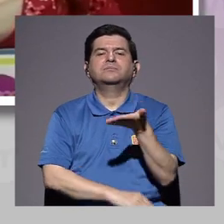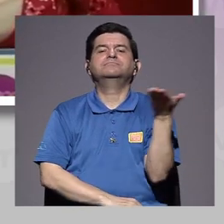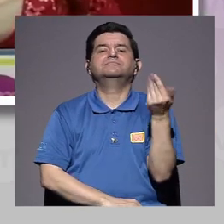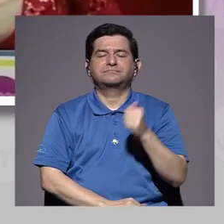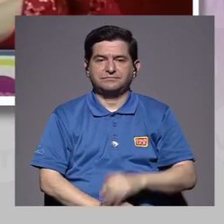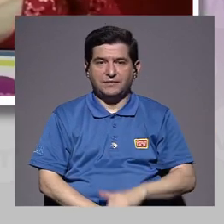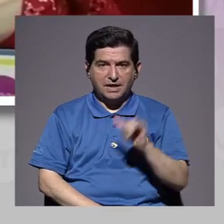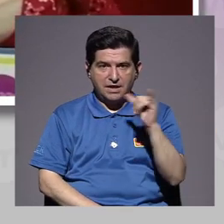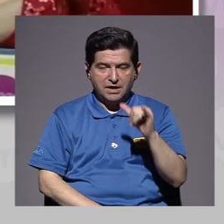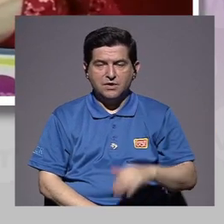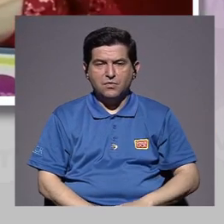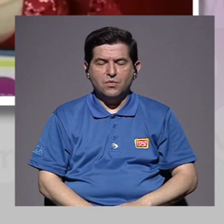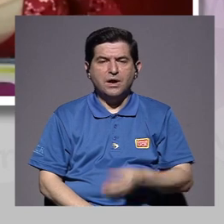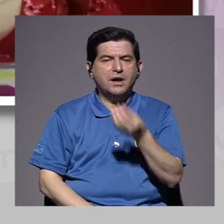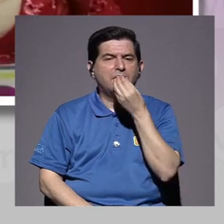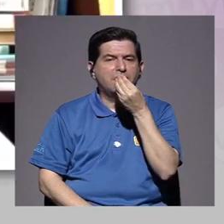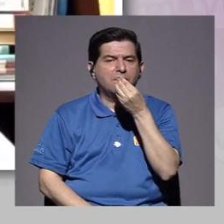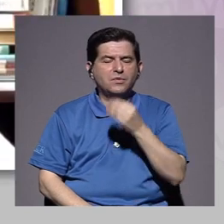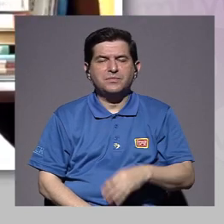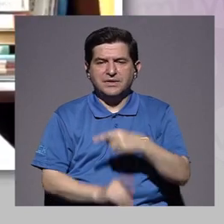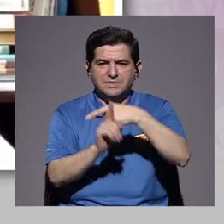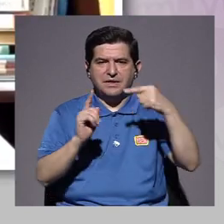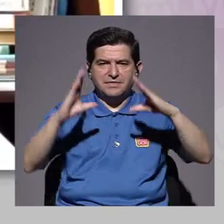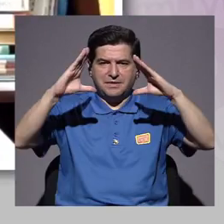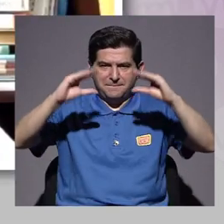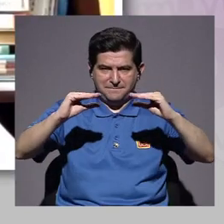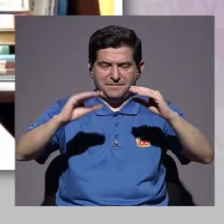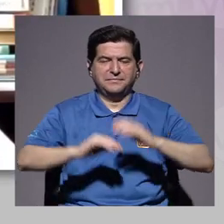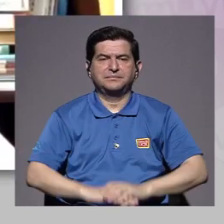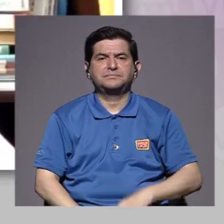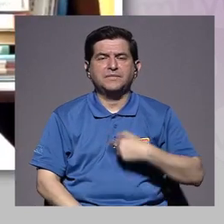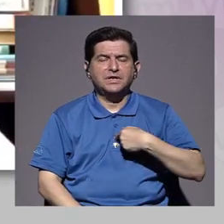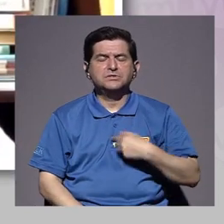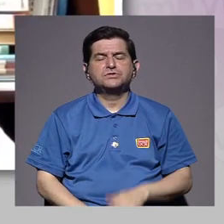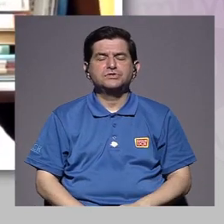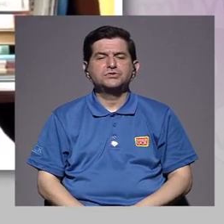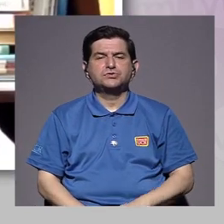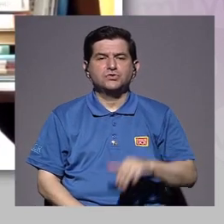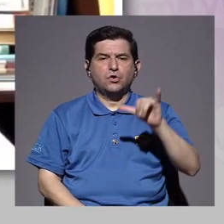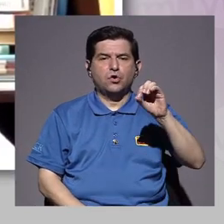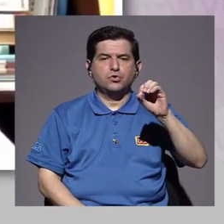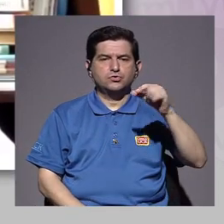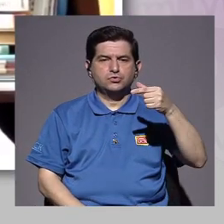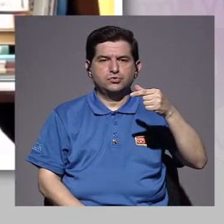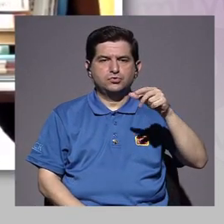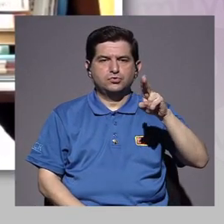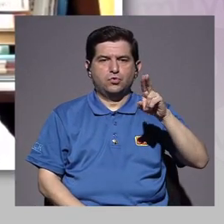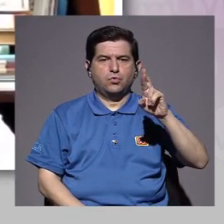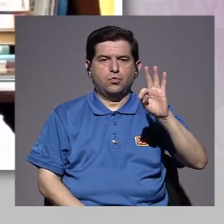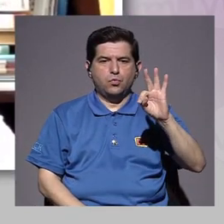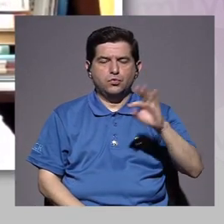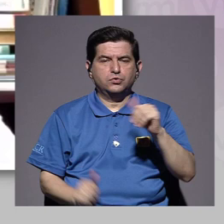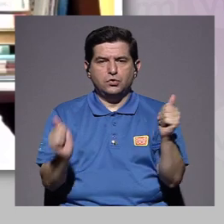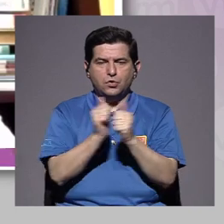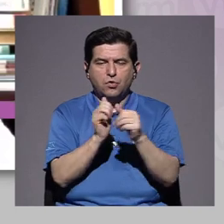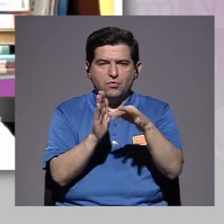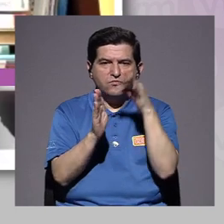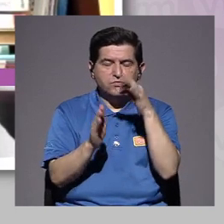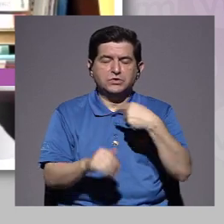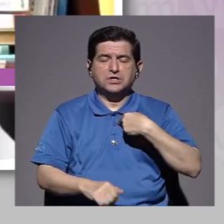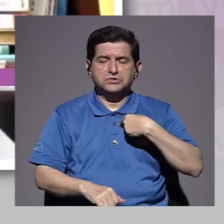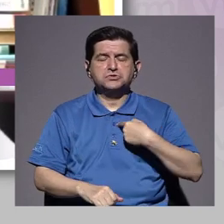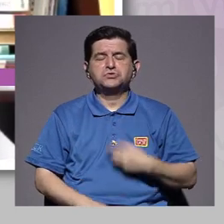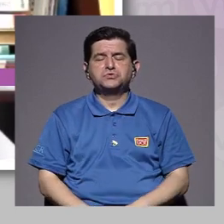De igual manera para la merienda de la tarde, si yo, por ejemplo, como yogur con frutas, me va a permitir llegar a la hora de la